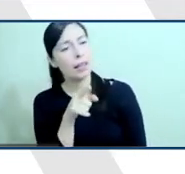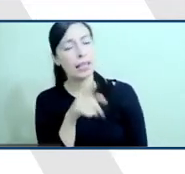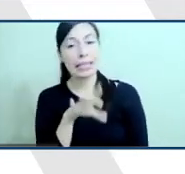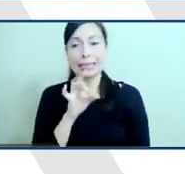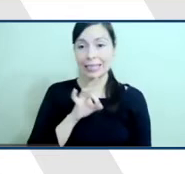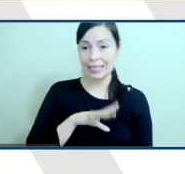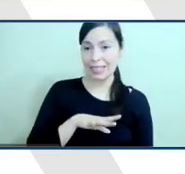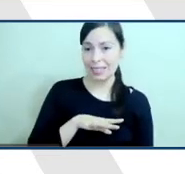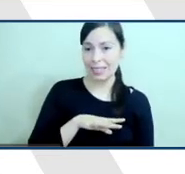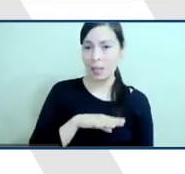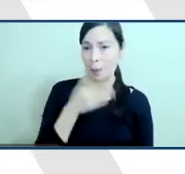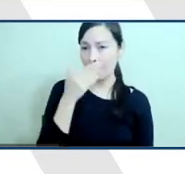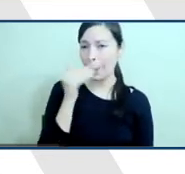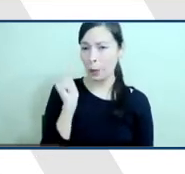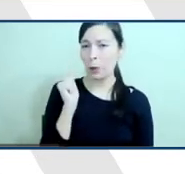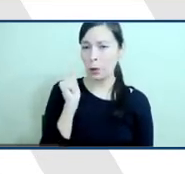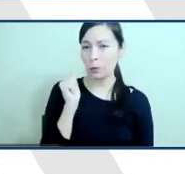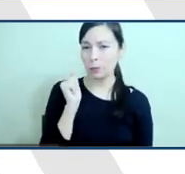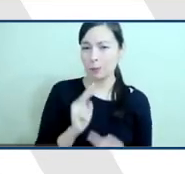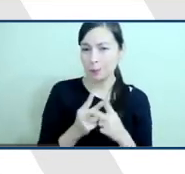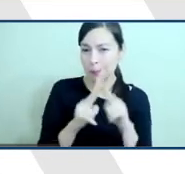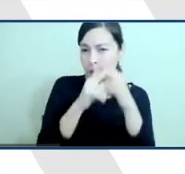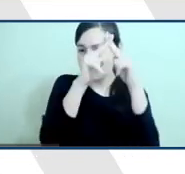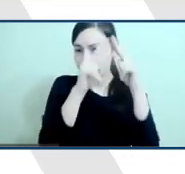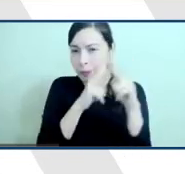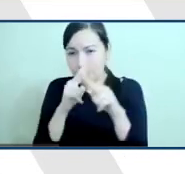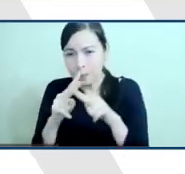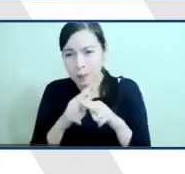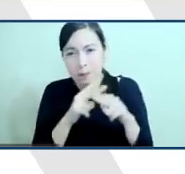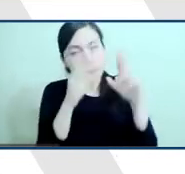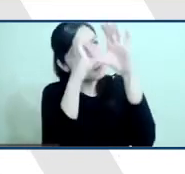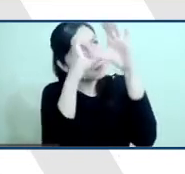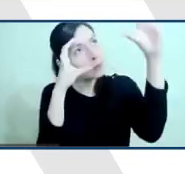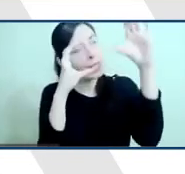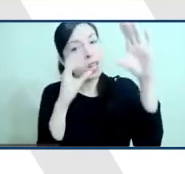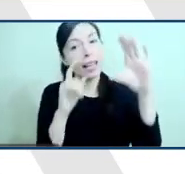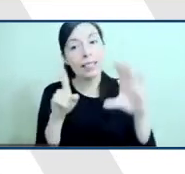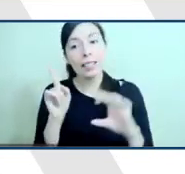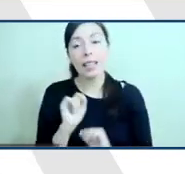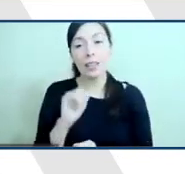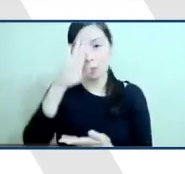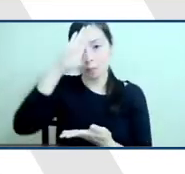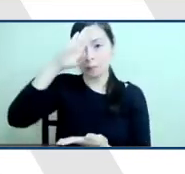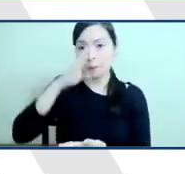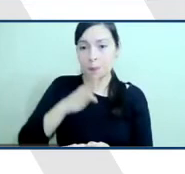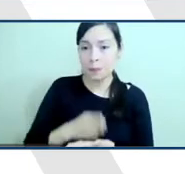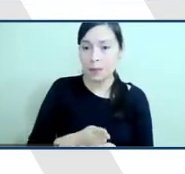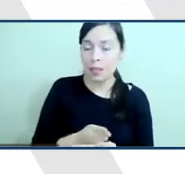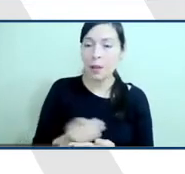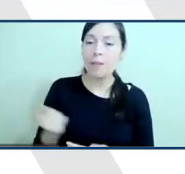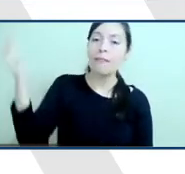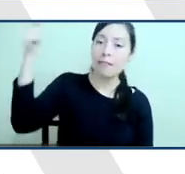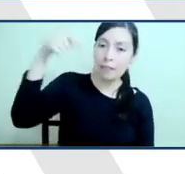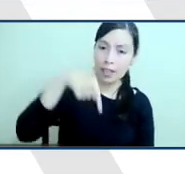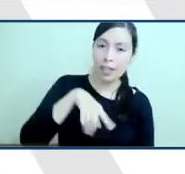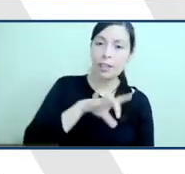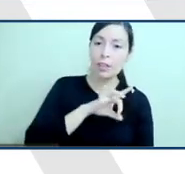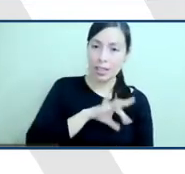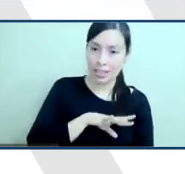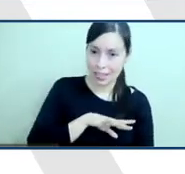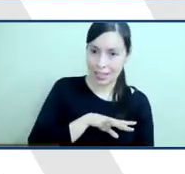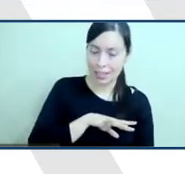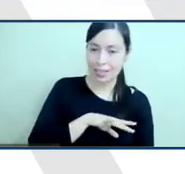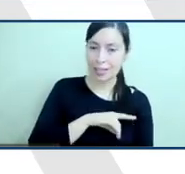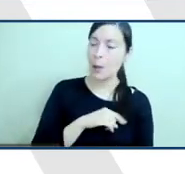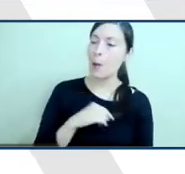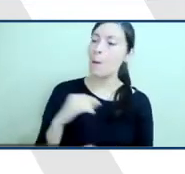podía ser un mucho mejor lugar, y finalmente decidieron hacer una misión de exploración al país. Rutjant los convenció